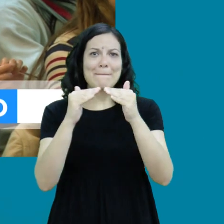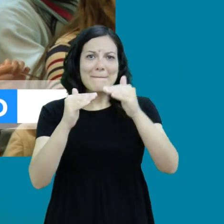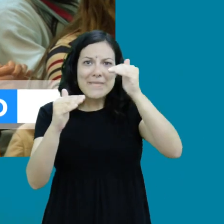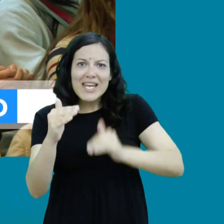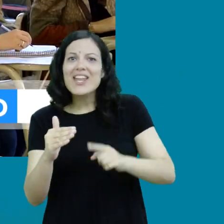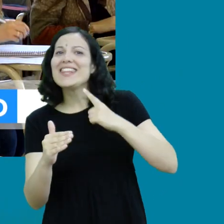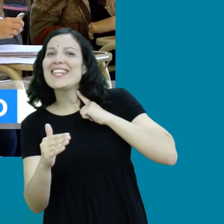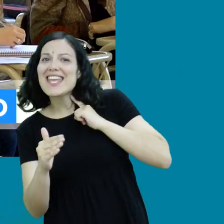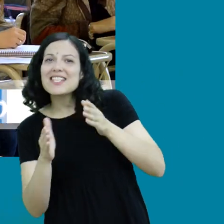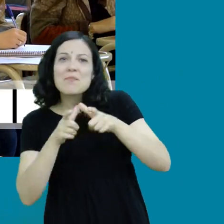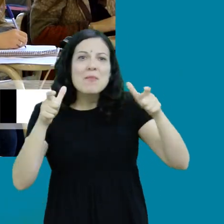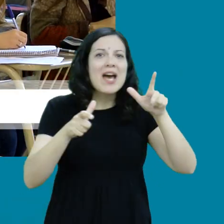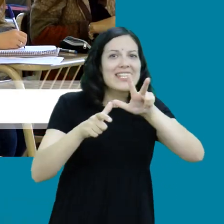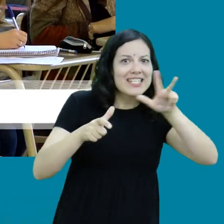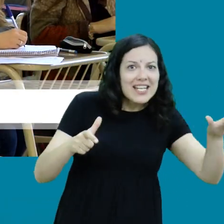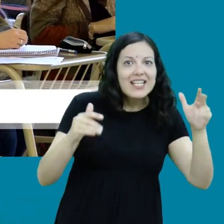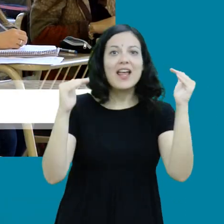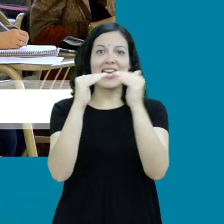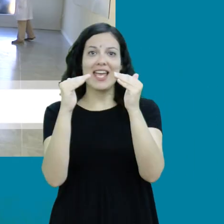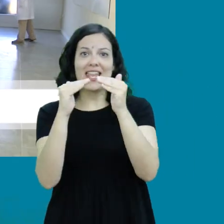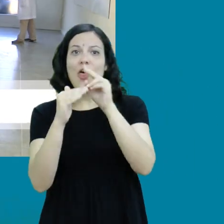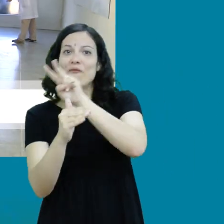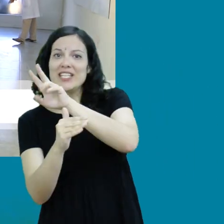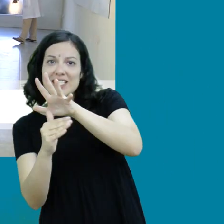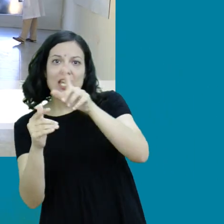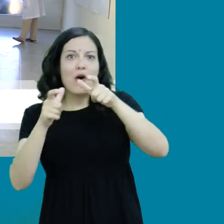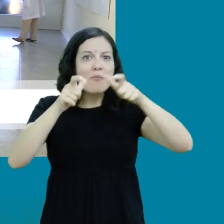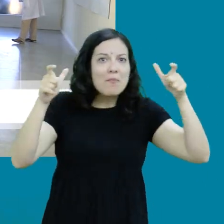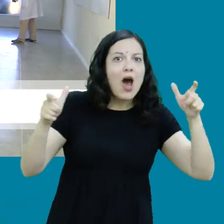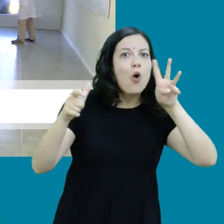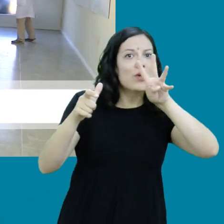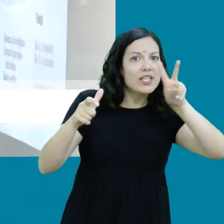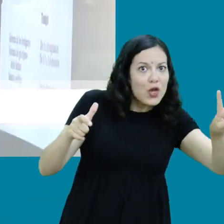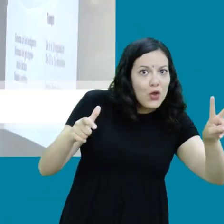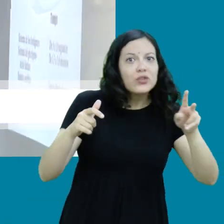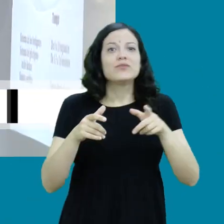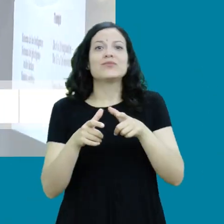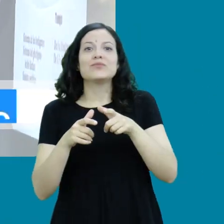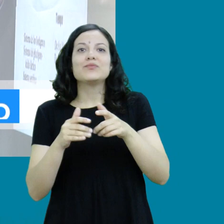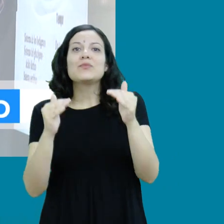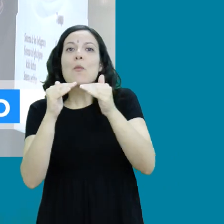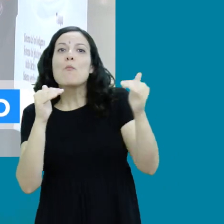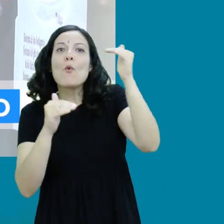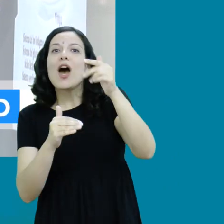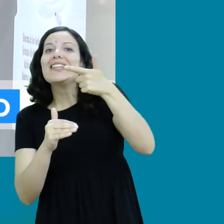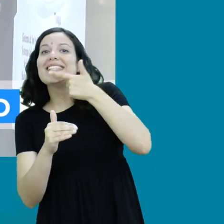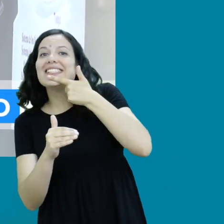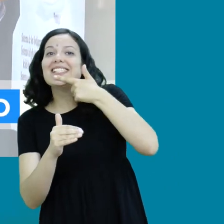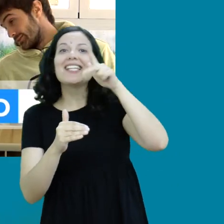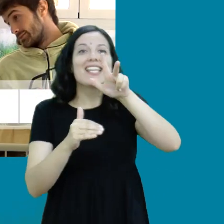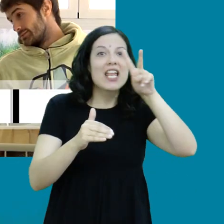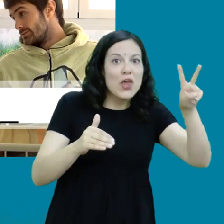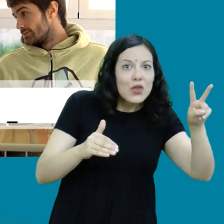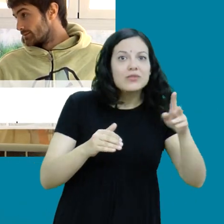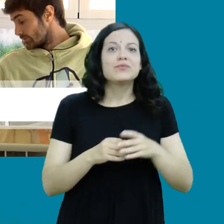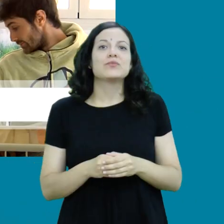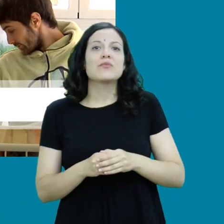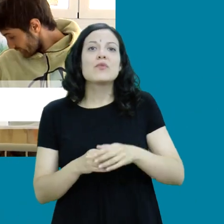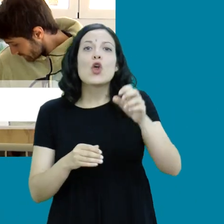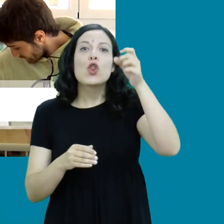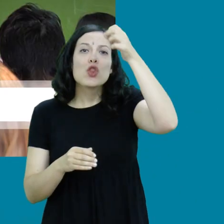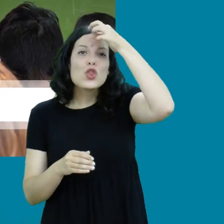De 13 a 33 carreras de pregrado, de 25 a 42 de grado, de 17 a 32 de posgrado,